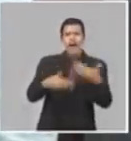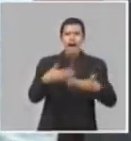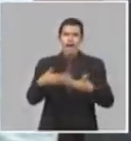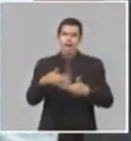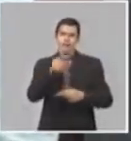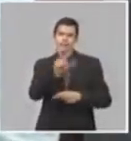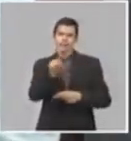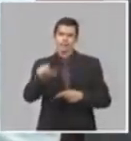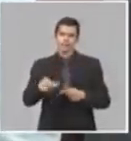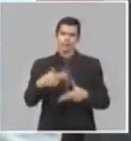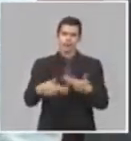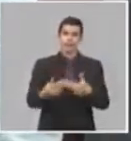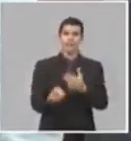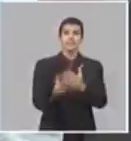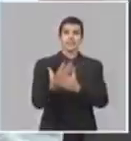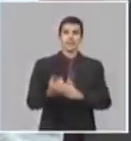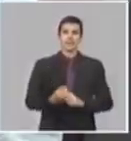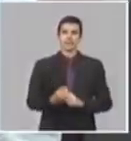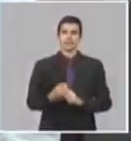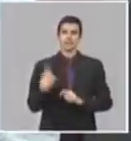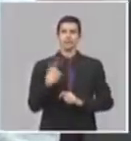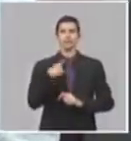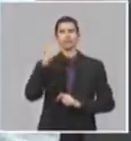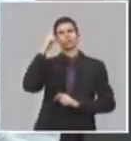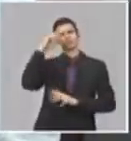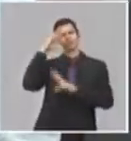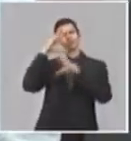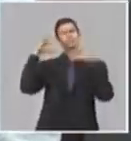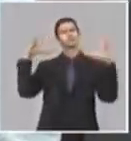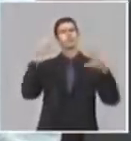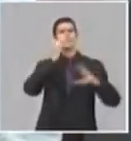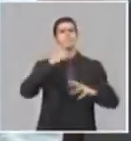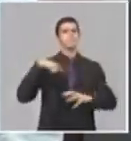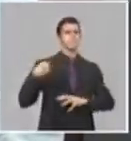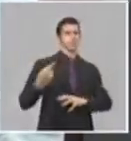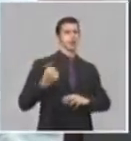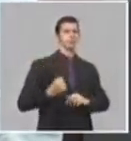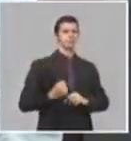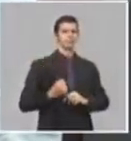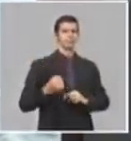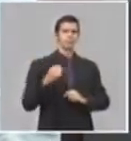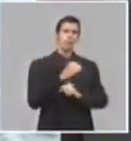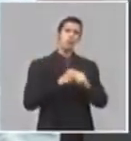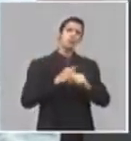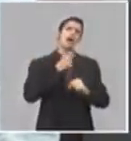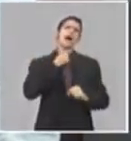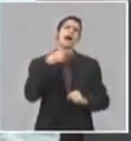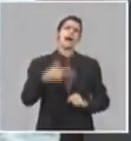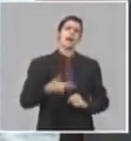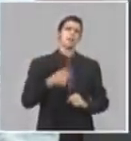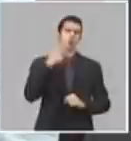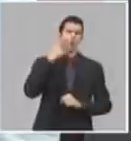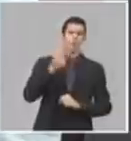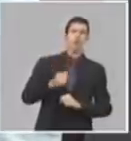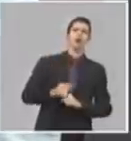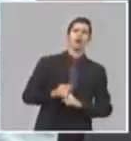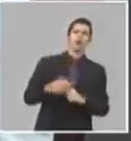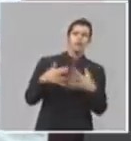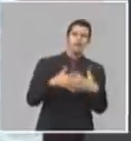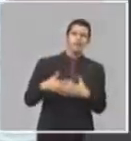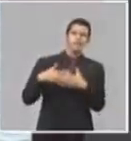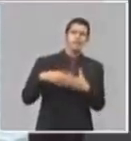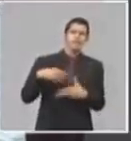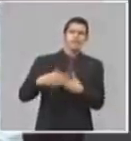comunicación con rigor, utilizando incluso muchas de las herramientas que ellos emplean contra nosotros, pero también